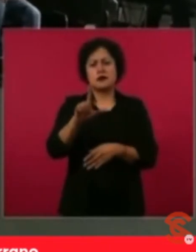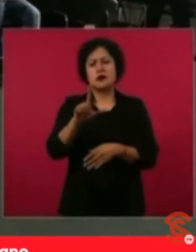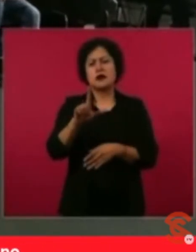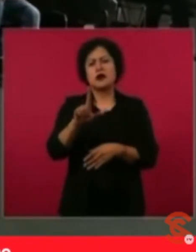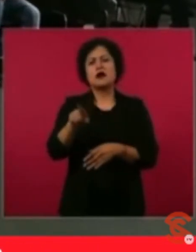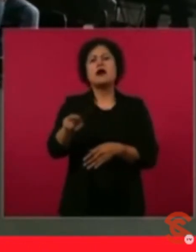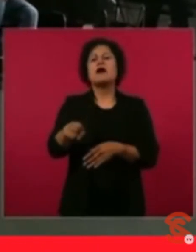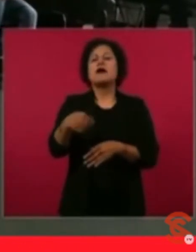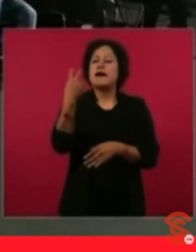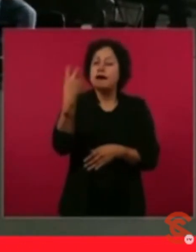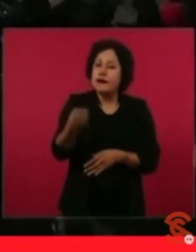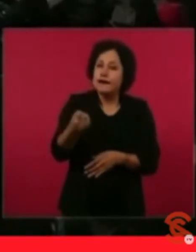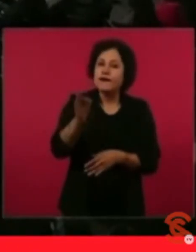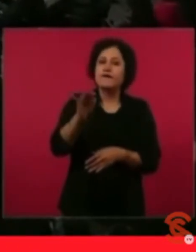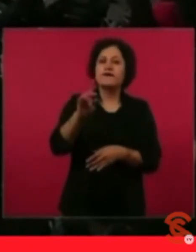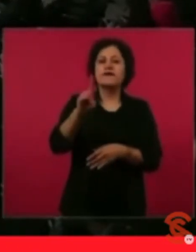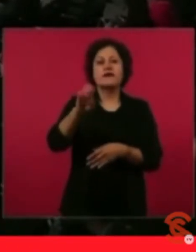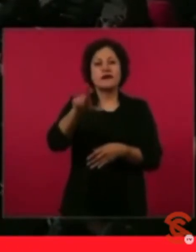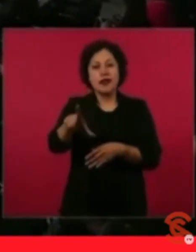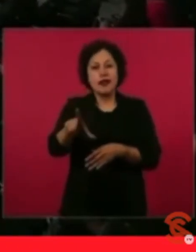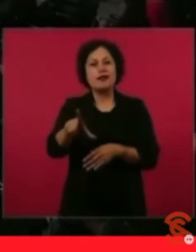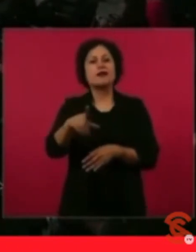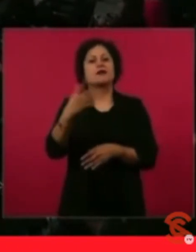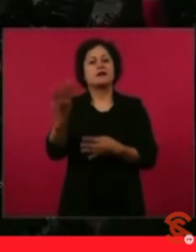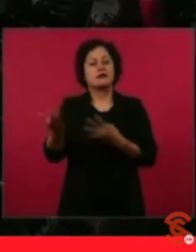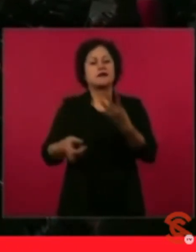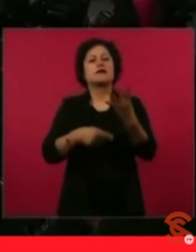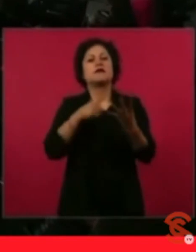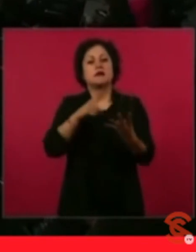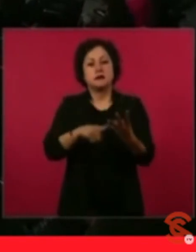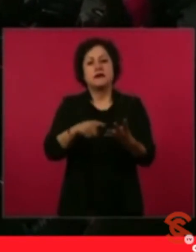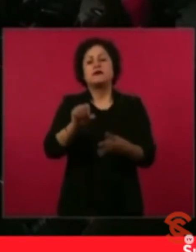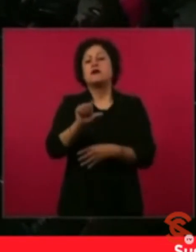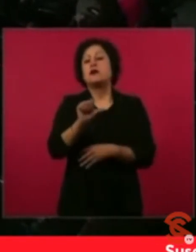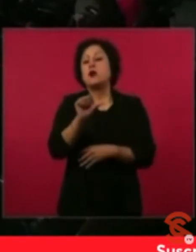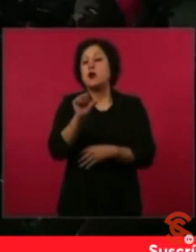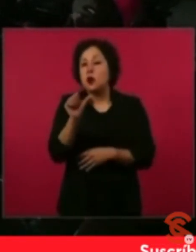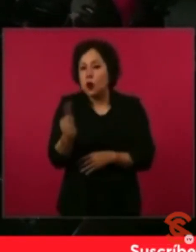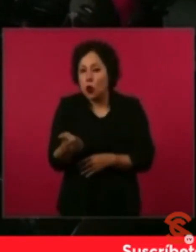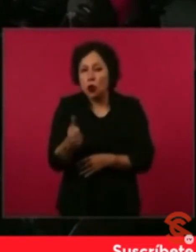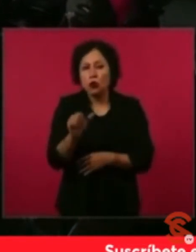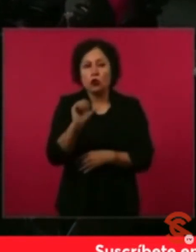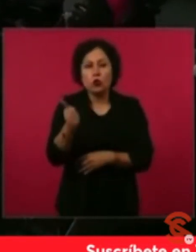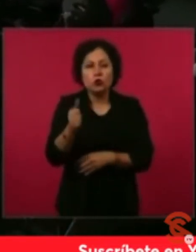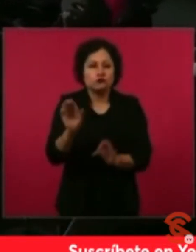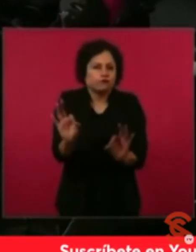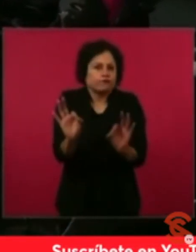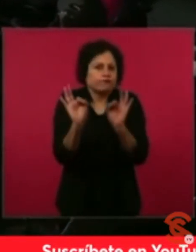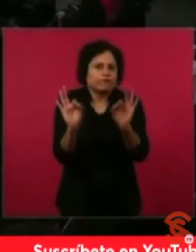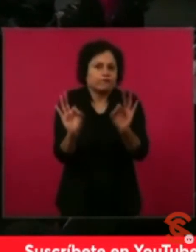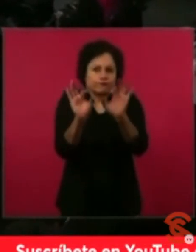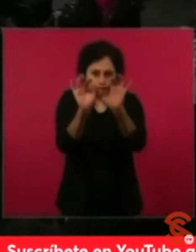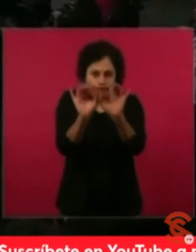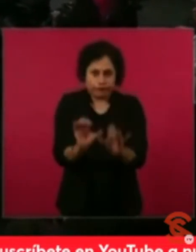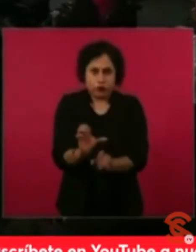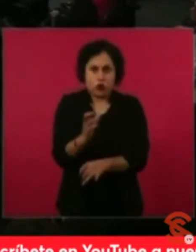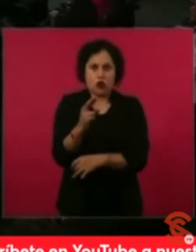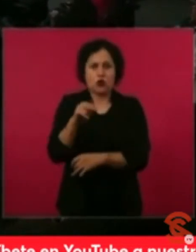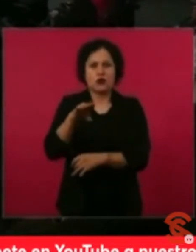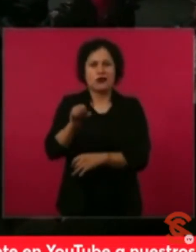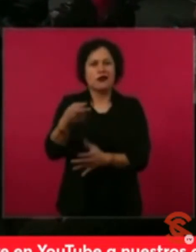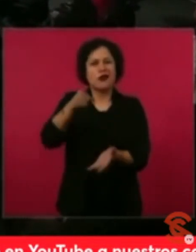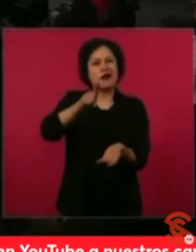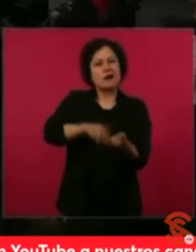Fidel Samaniego, y había otro todavía muy bueno para la crónica que estaba en